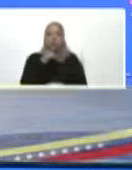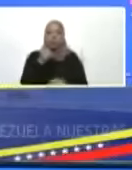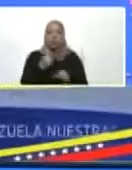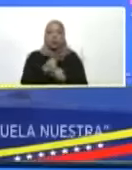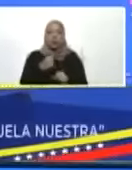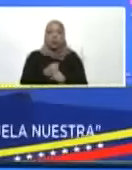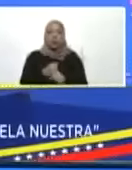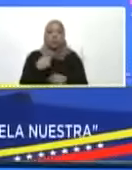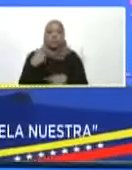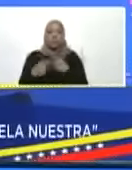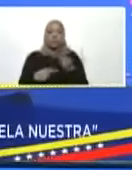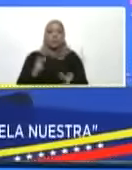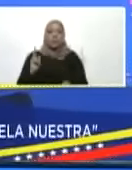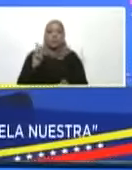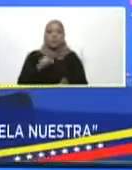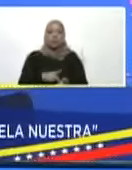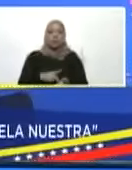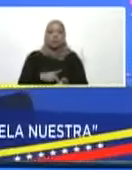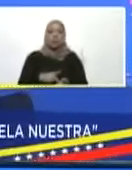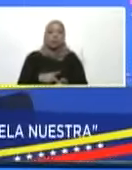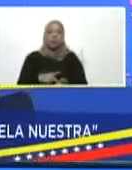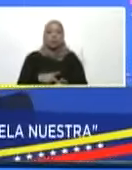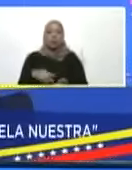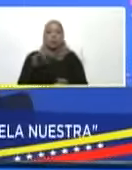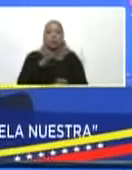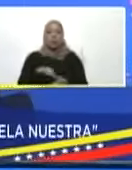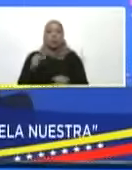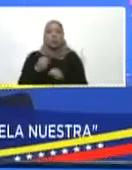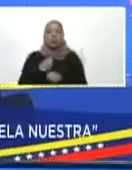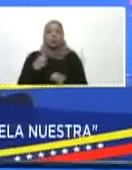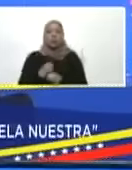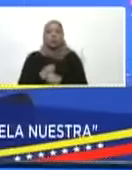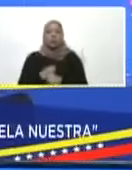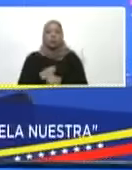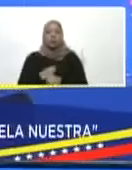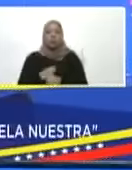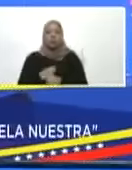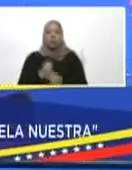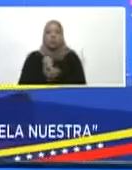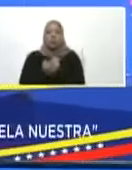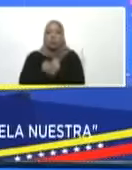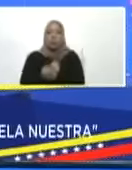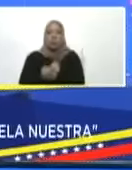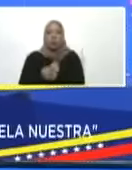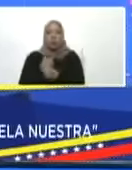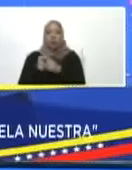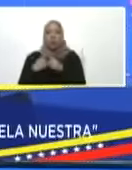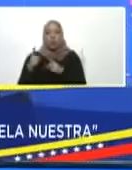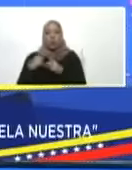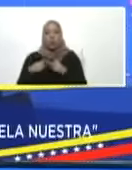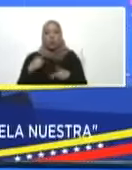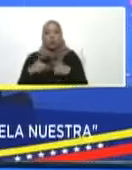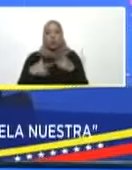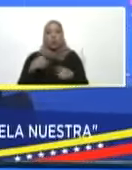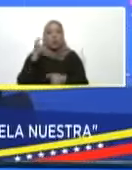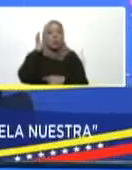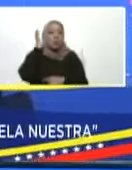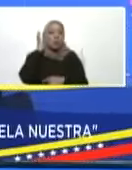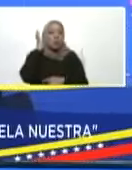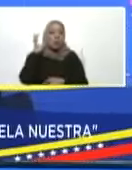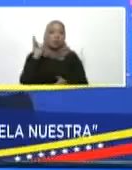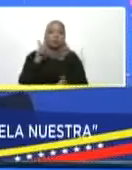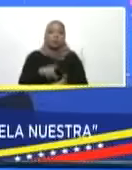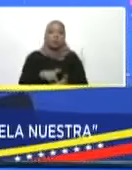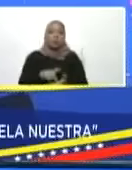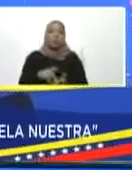maquinaria que ha demostrado cómo trabaja con ese amor, con esa determinación, con esa conciencia, y